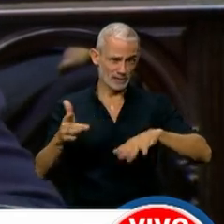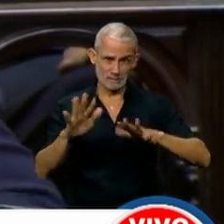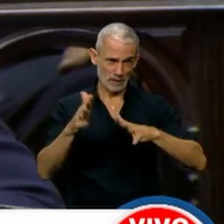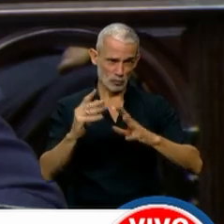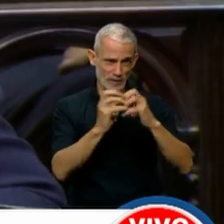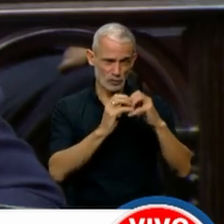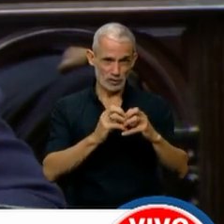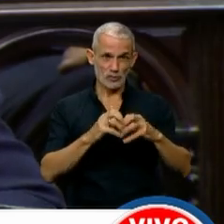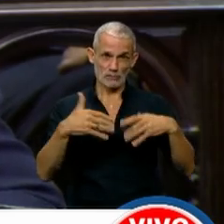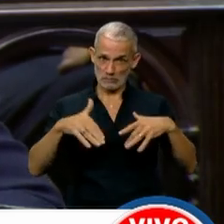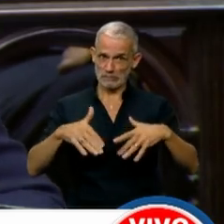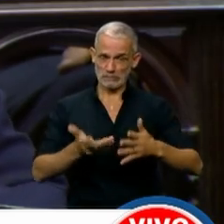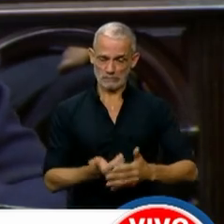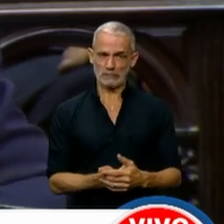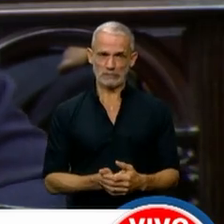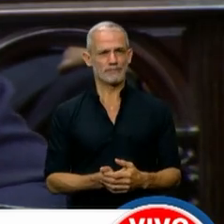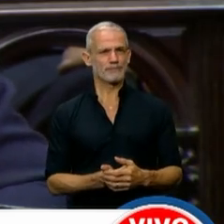de sesión